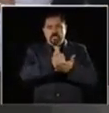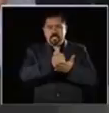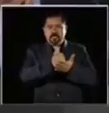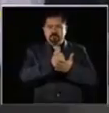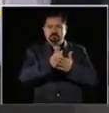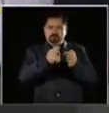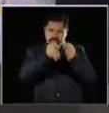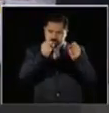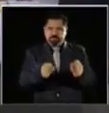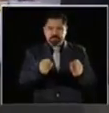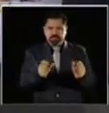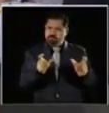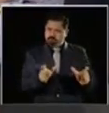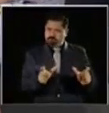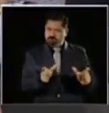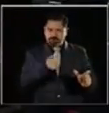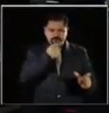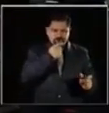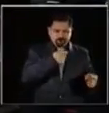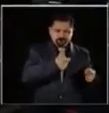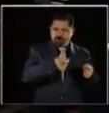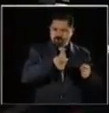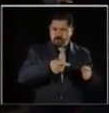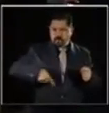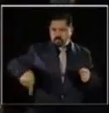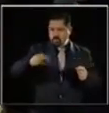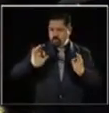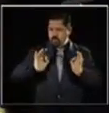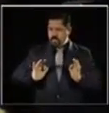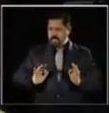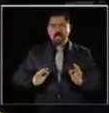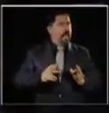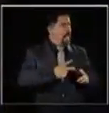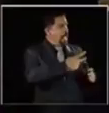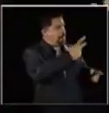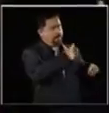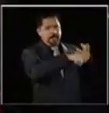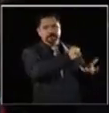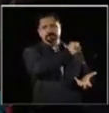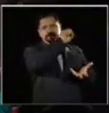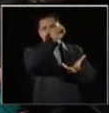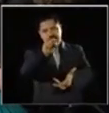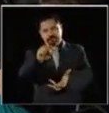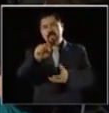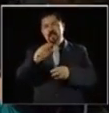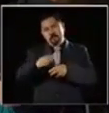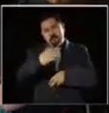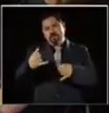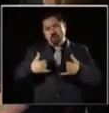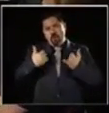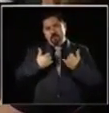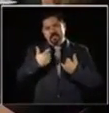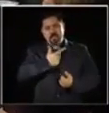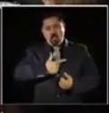inversión y para que los jóvenes no puedan irse a otras ciudades a buscar ese trabajo primero